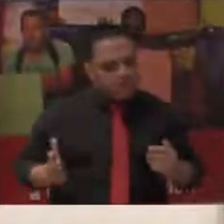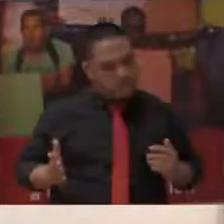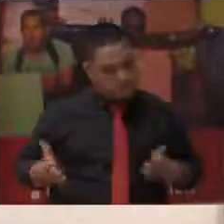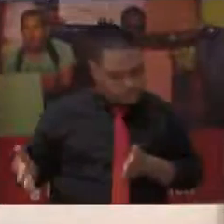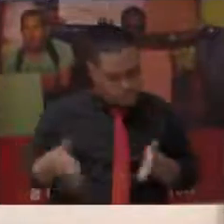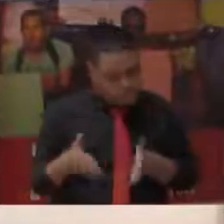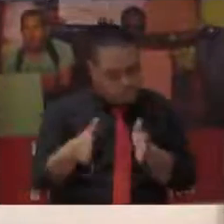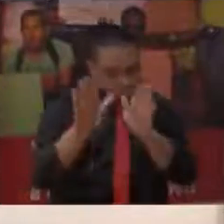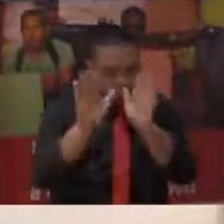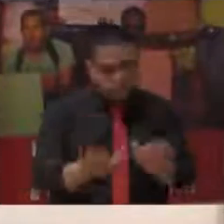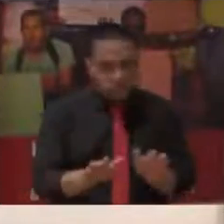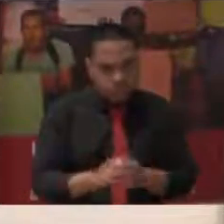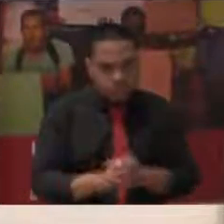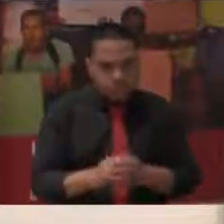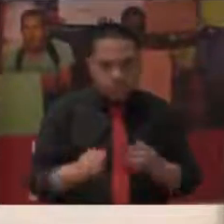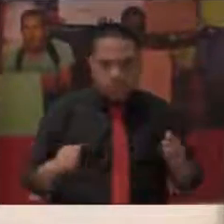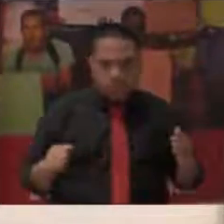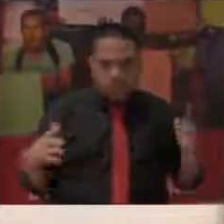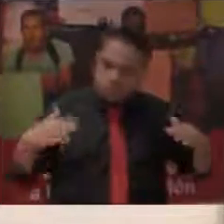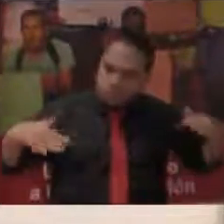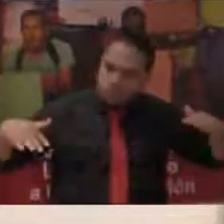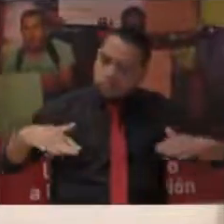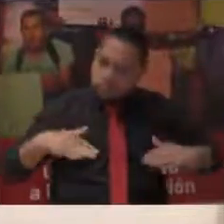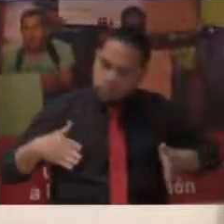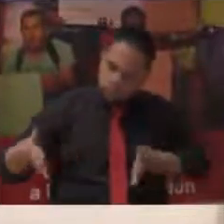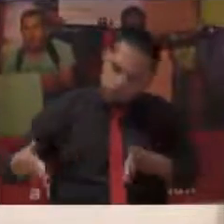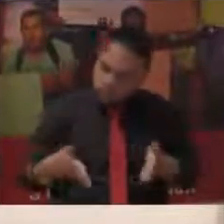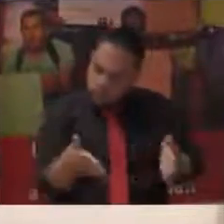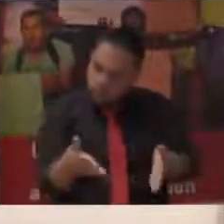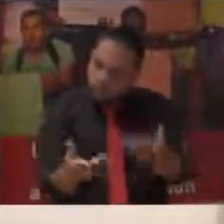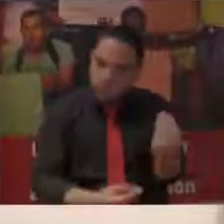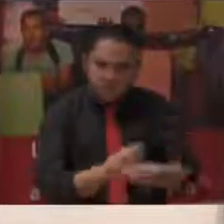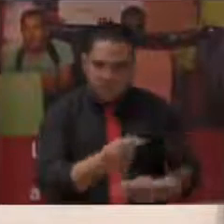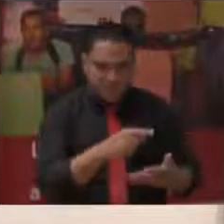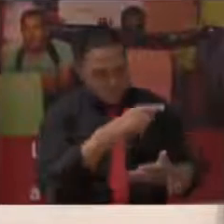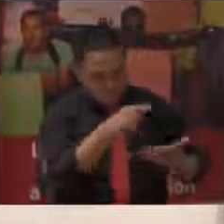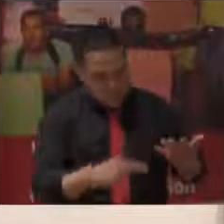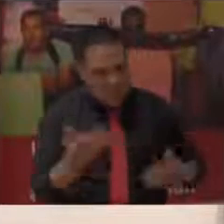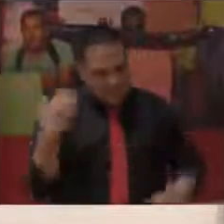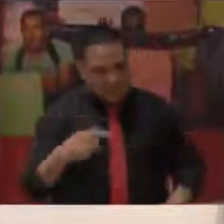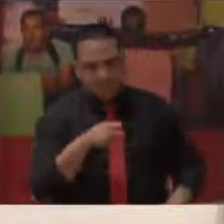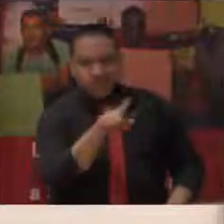ecológico. Y así, digamos, en esa misma lógica, en cada una de las 140